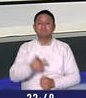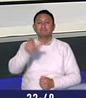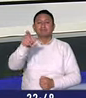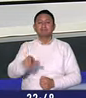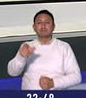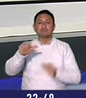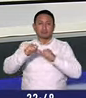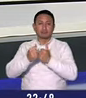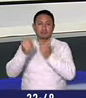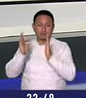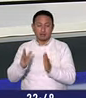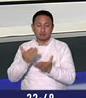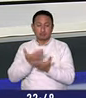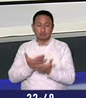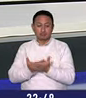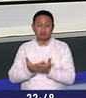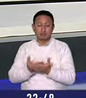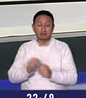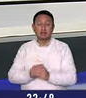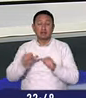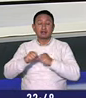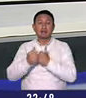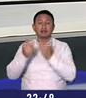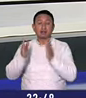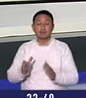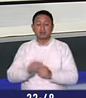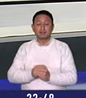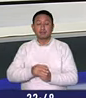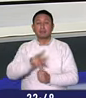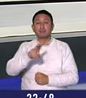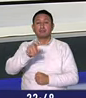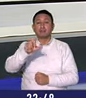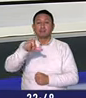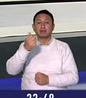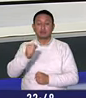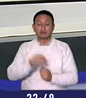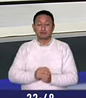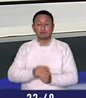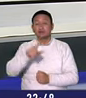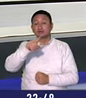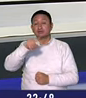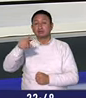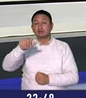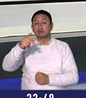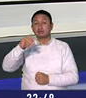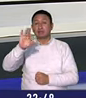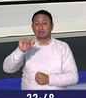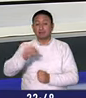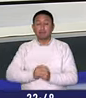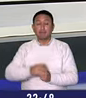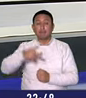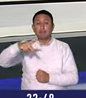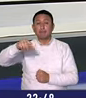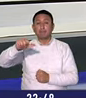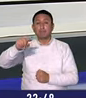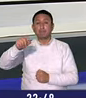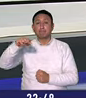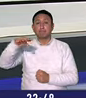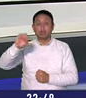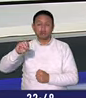proponentes en seguir esta causa son los legisladores Viviana Veloz, Pedro Zapata, Mireya Pazmiño y Rodrigo